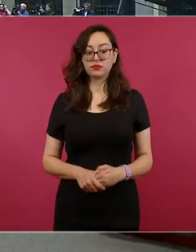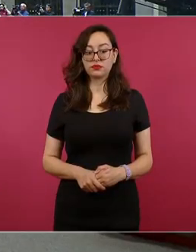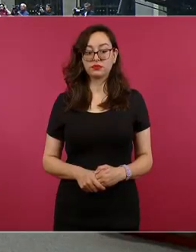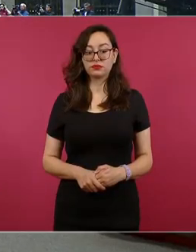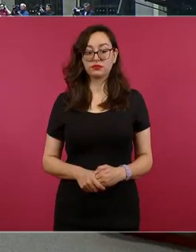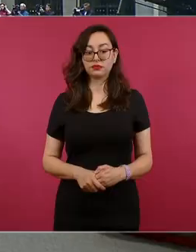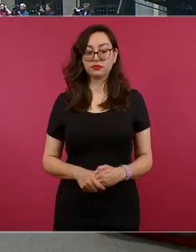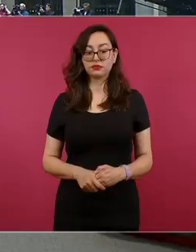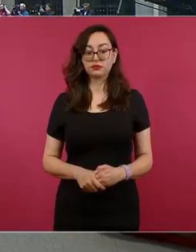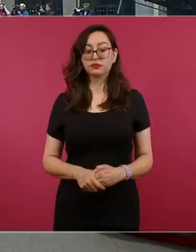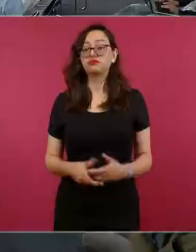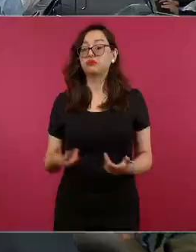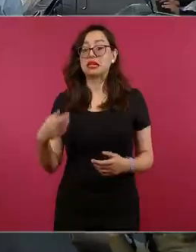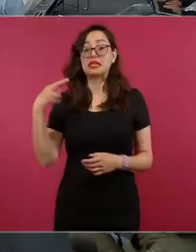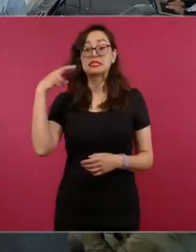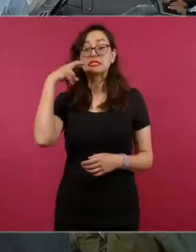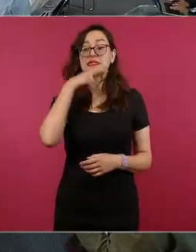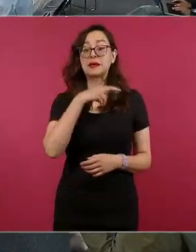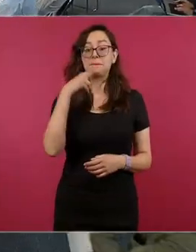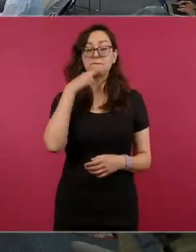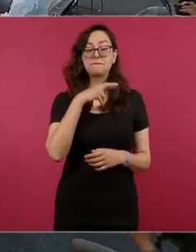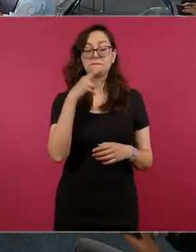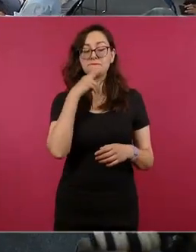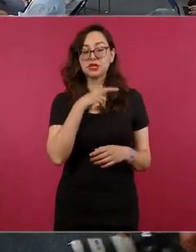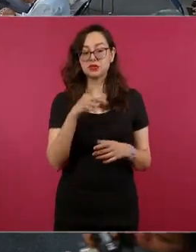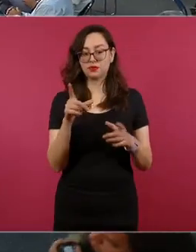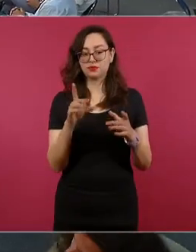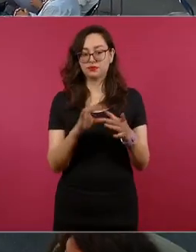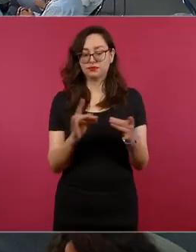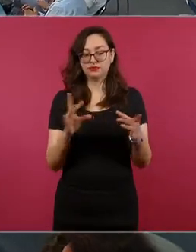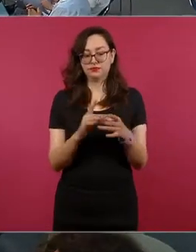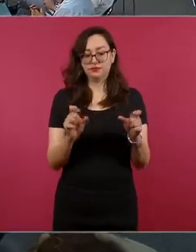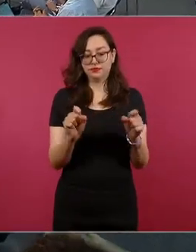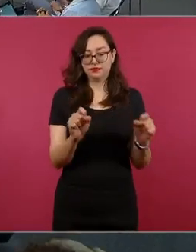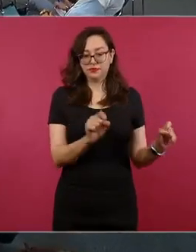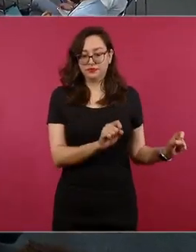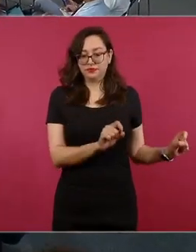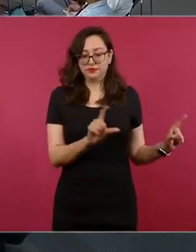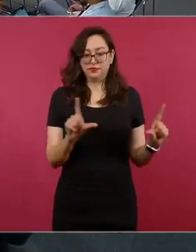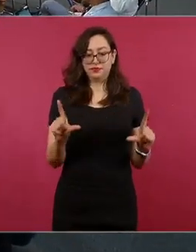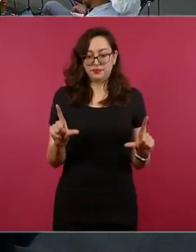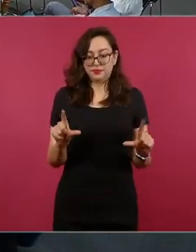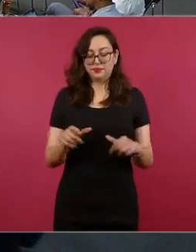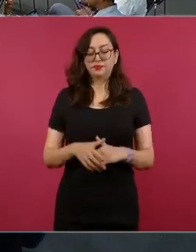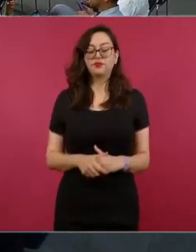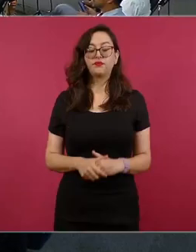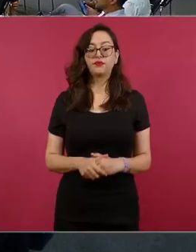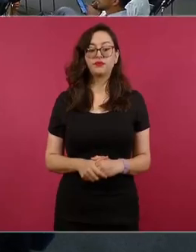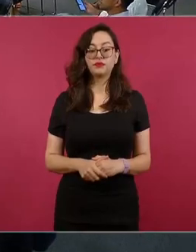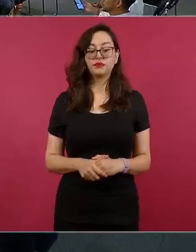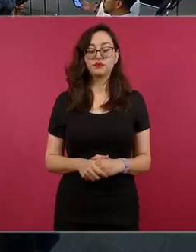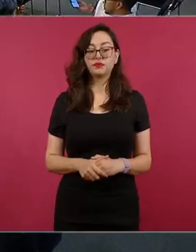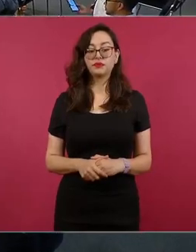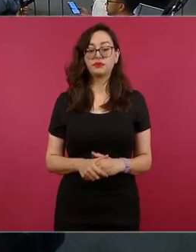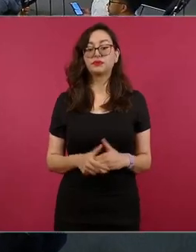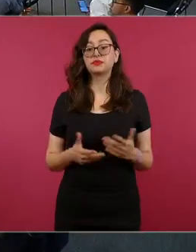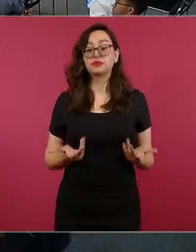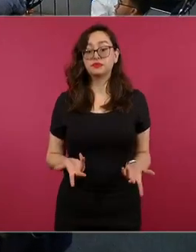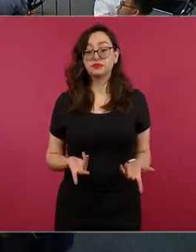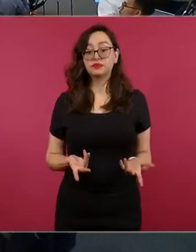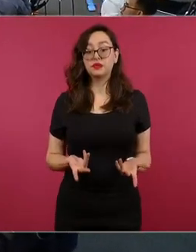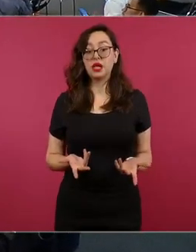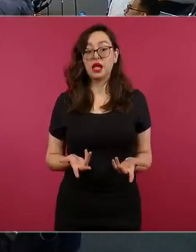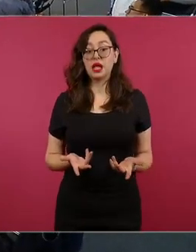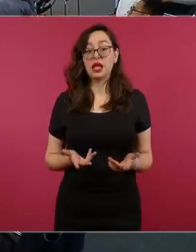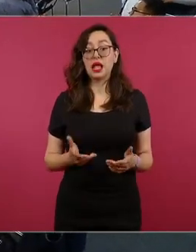A ver, aquí muy rápido, nomás la primera, si me la ponen para… Los que en el 97 es cuando se da